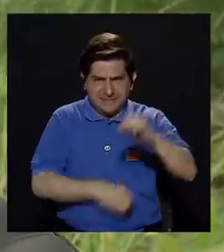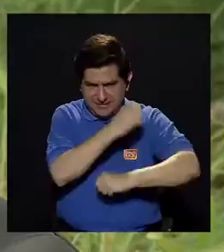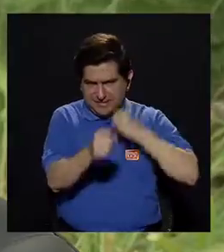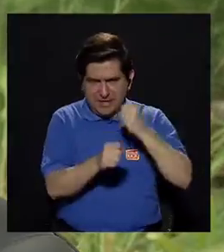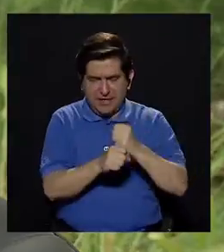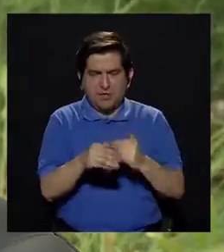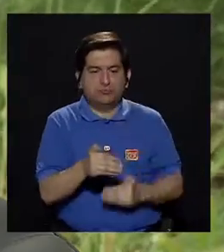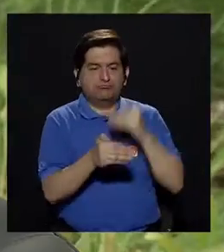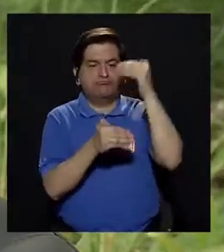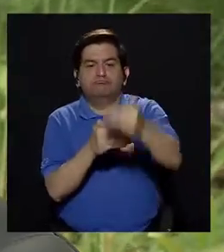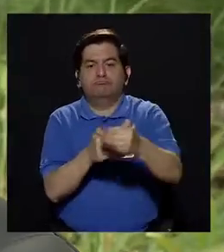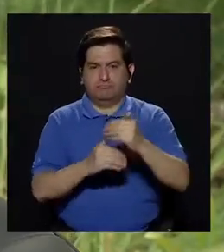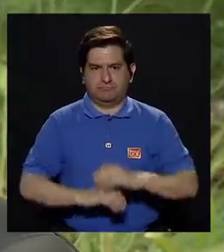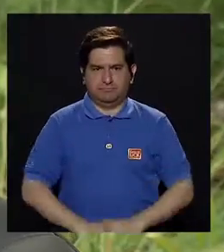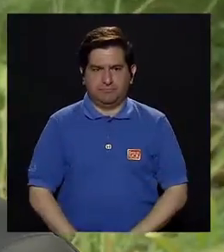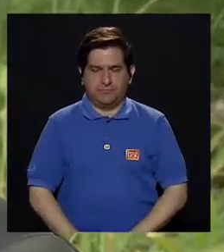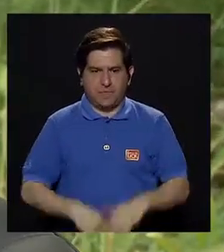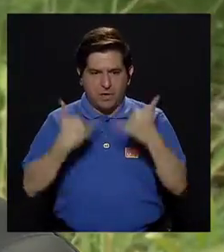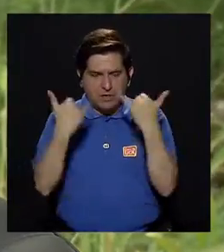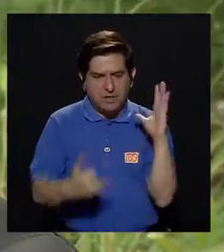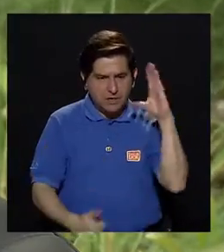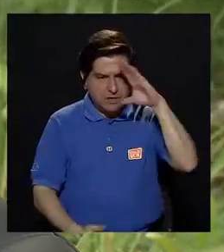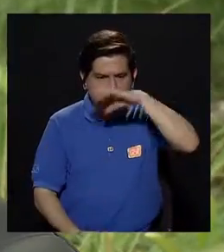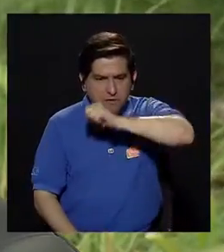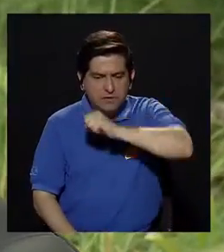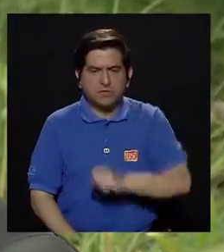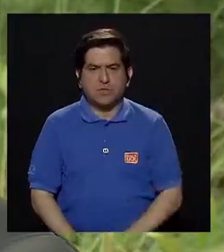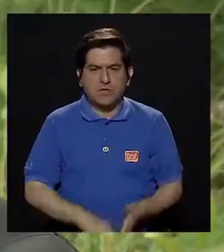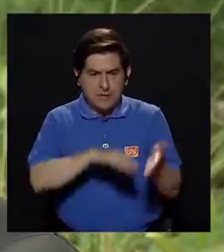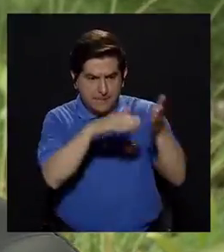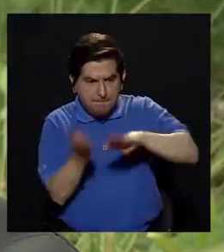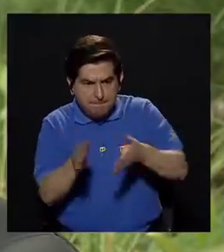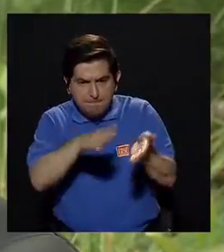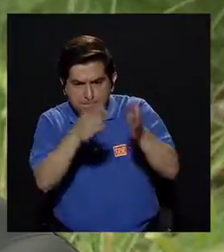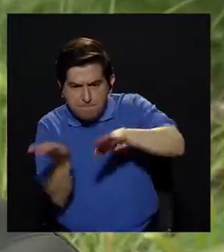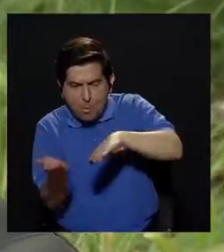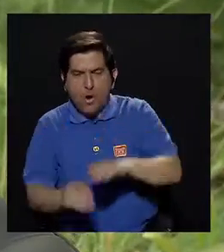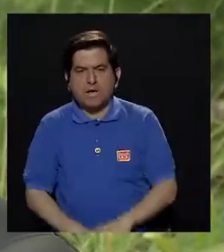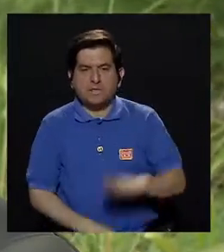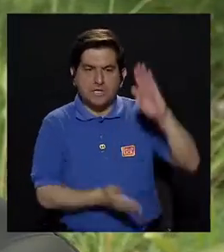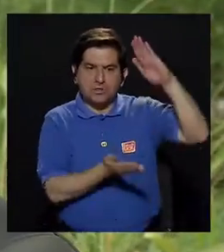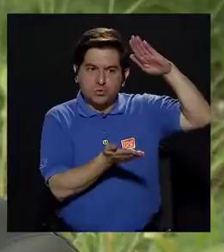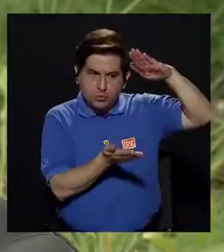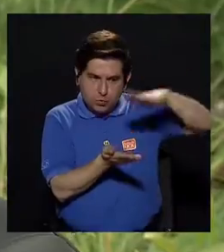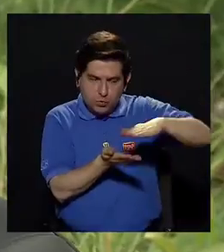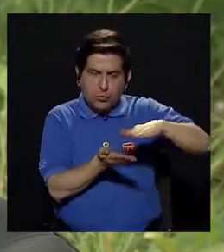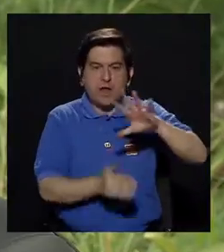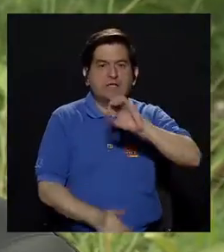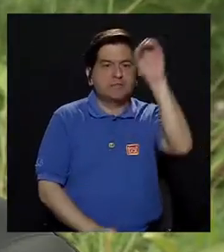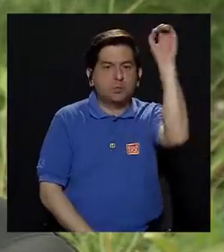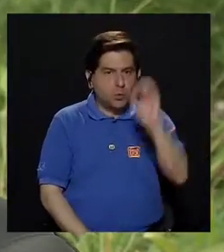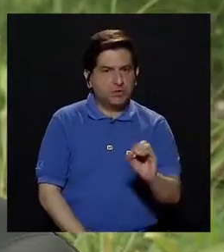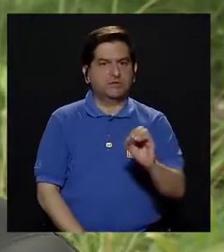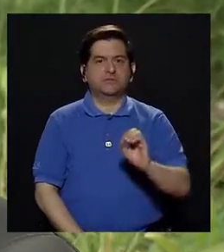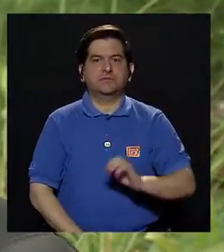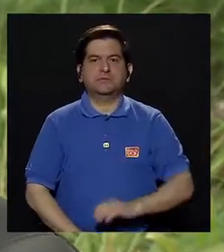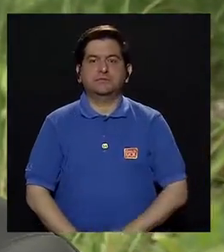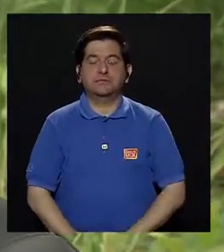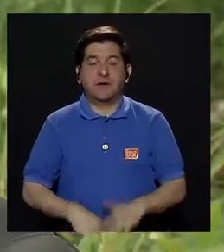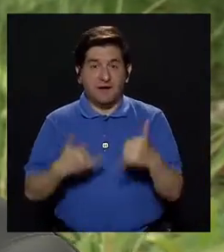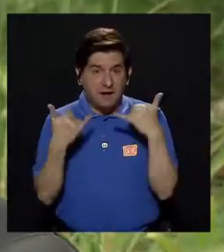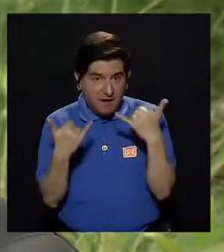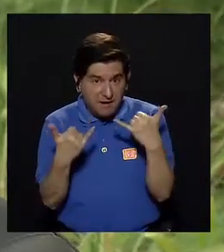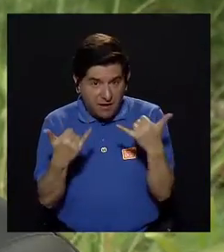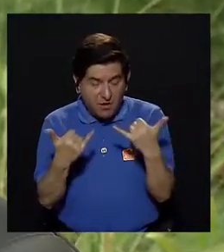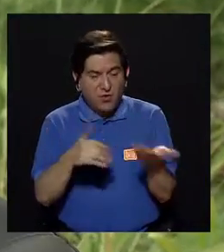a partir de ahí se ha visto que lo que es las muertes por esta causa se han reducido más del 50%. ¿Verdad?